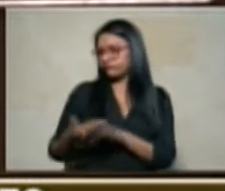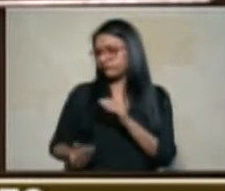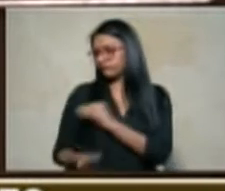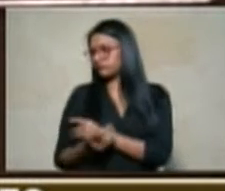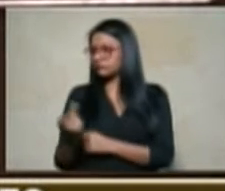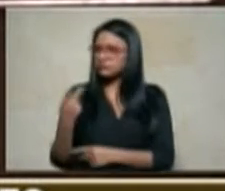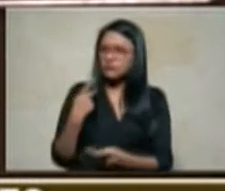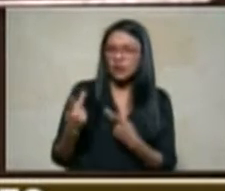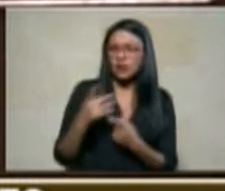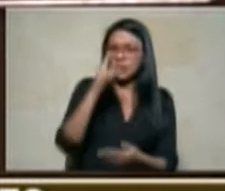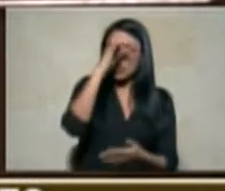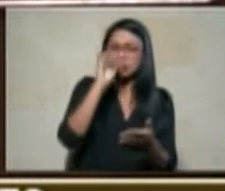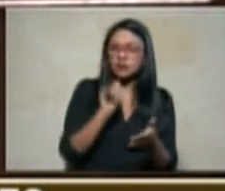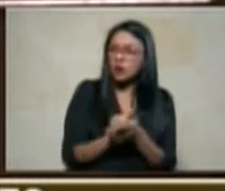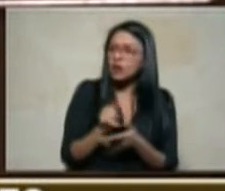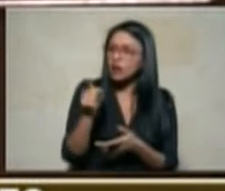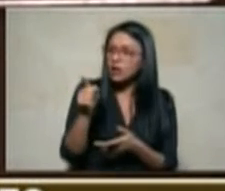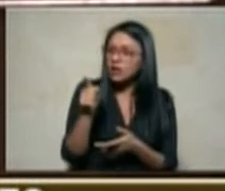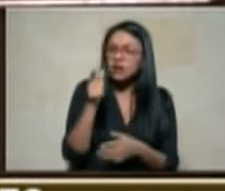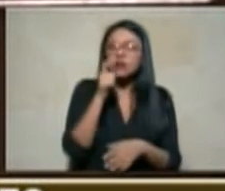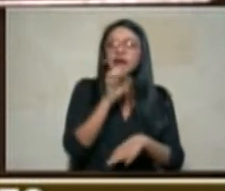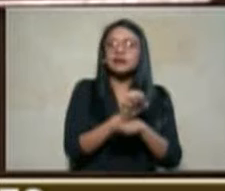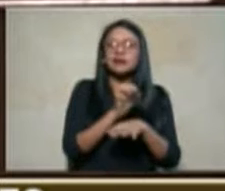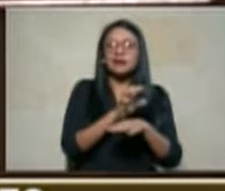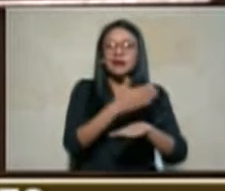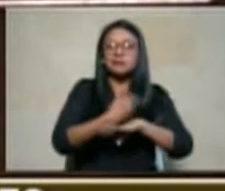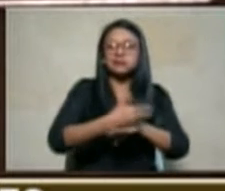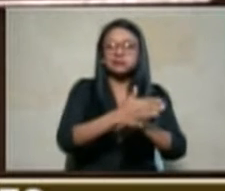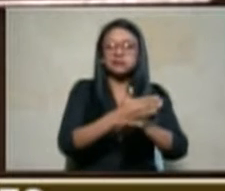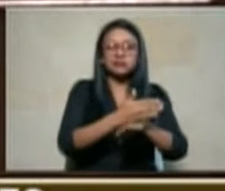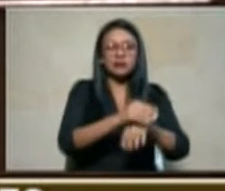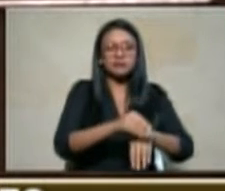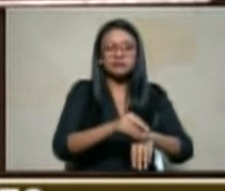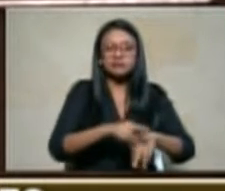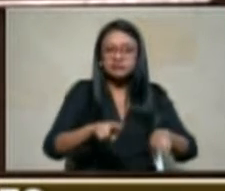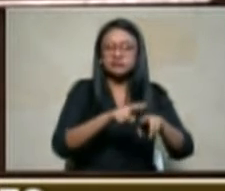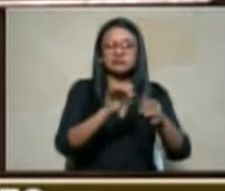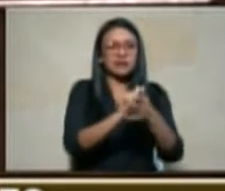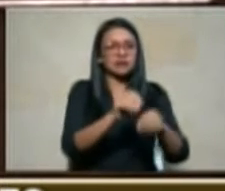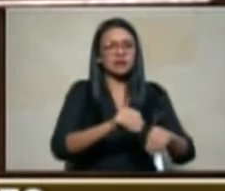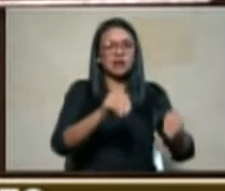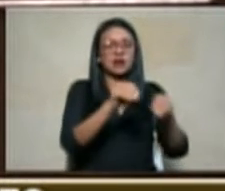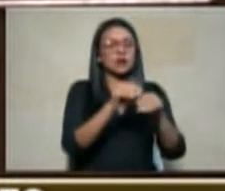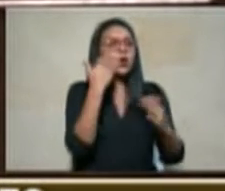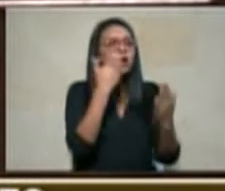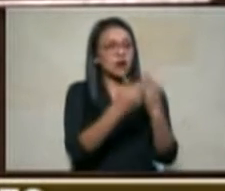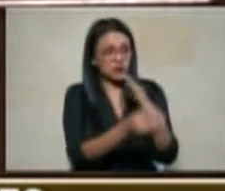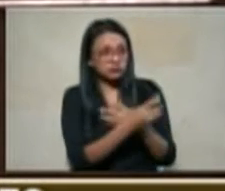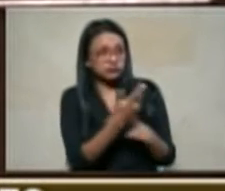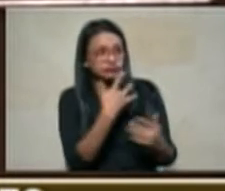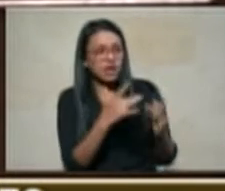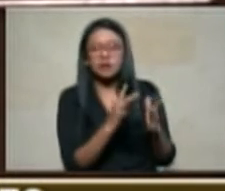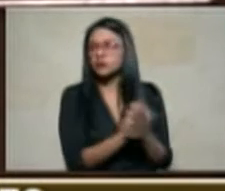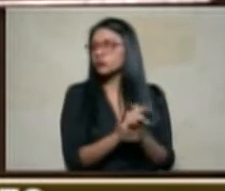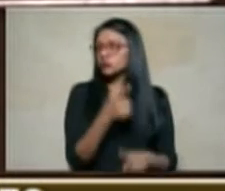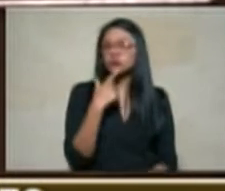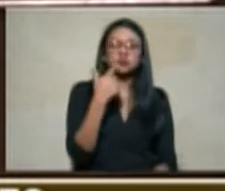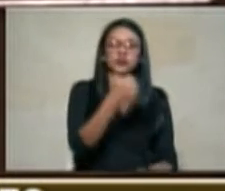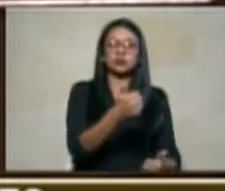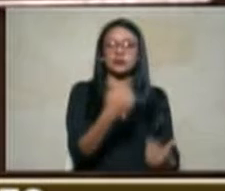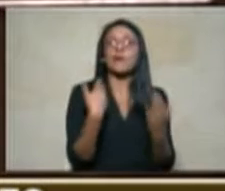y la unidad le cree, y la unidad no corrobora la información, ni contrasta las pruebas. Esa es mi crítica, y tengo las pruebas que las